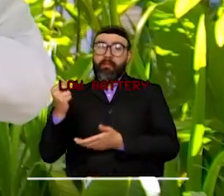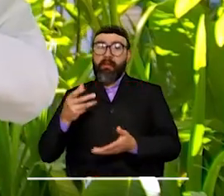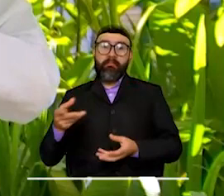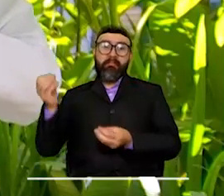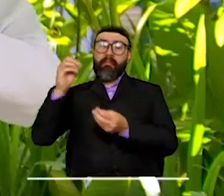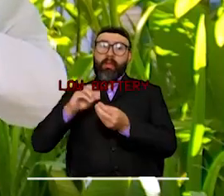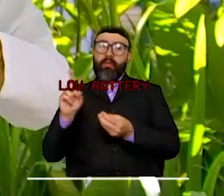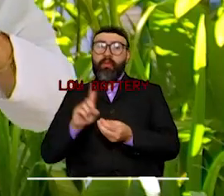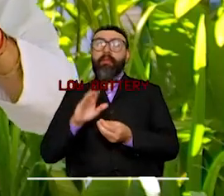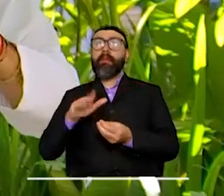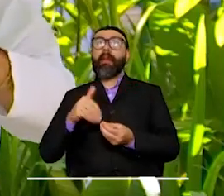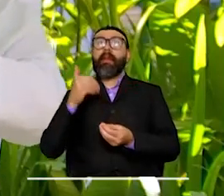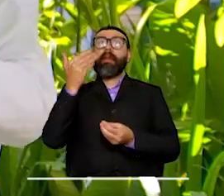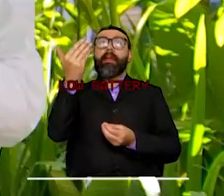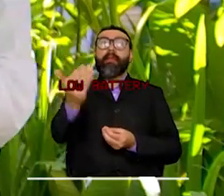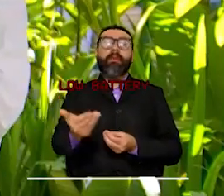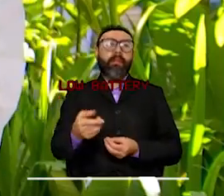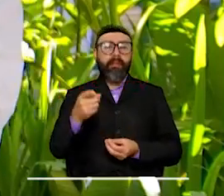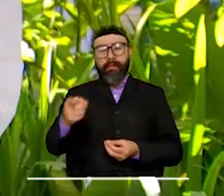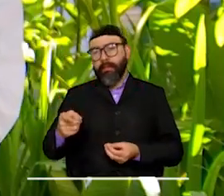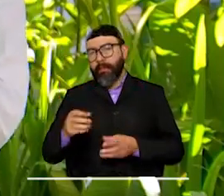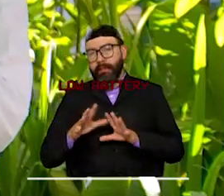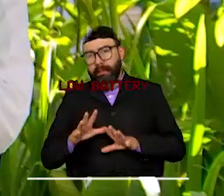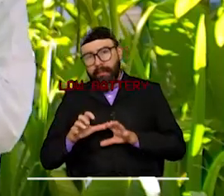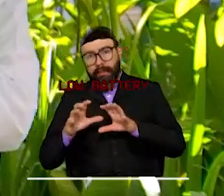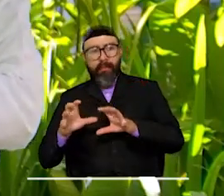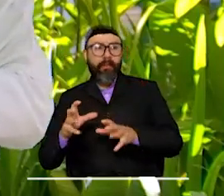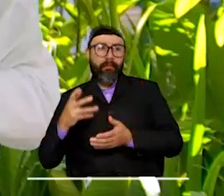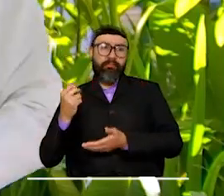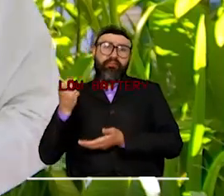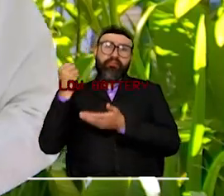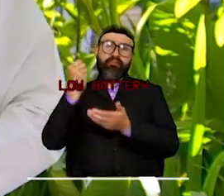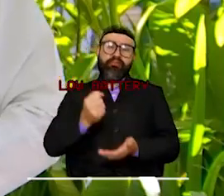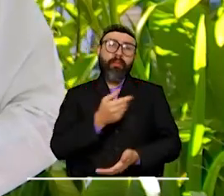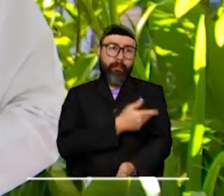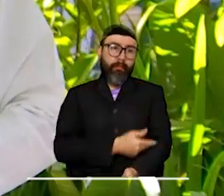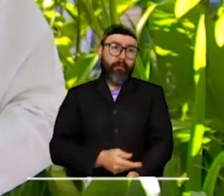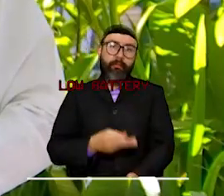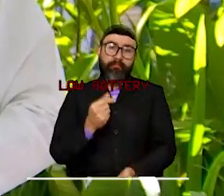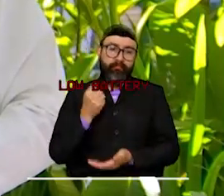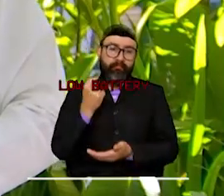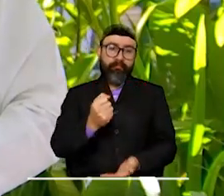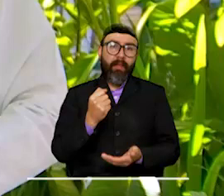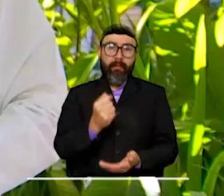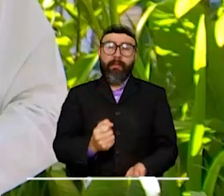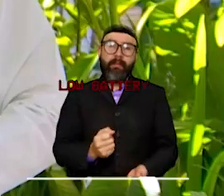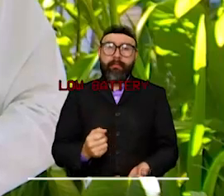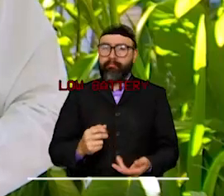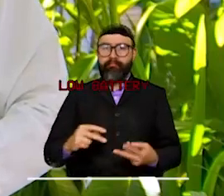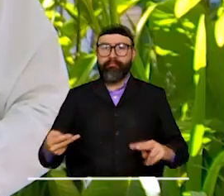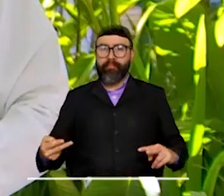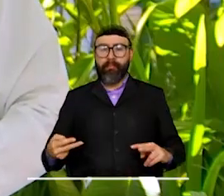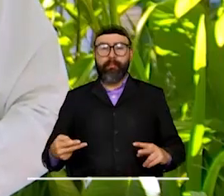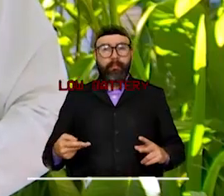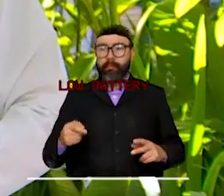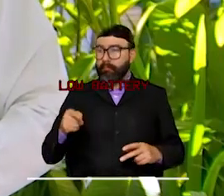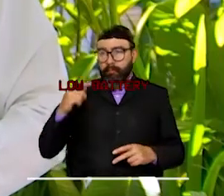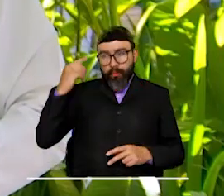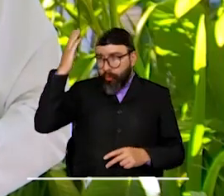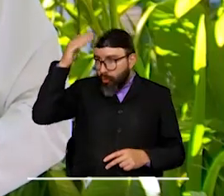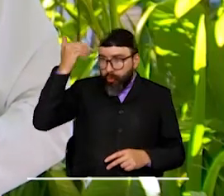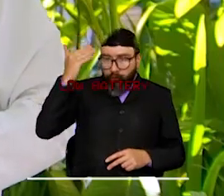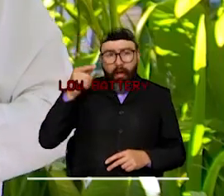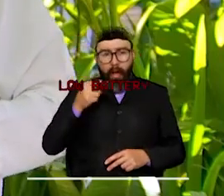después una quimioterapia y un tratamiento oncológico son millones. Entonces es no saber